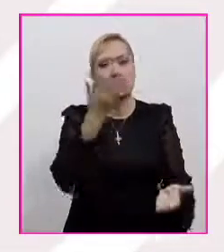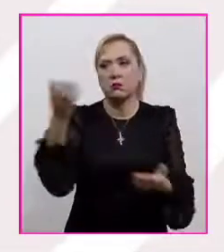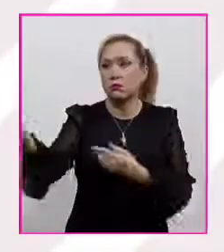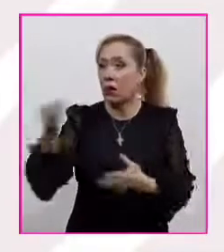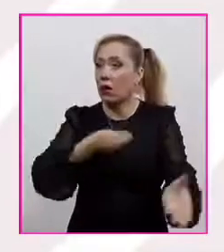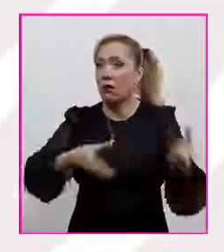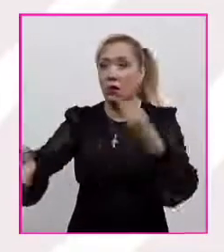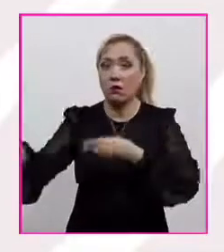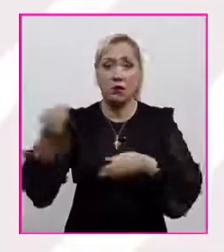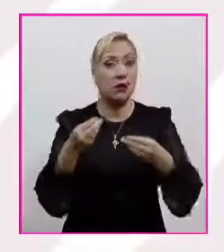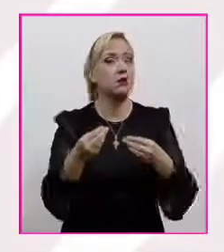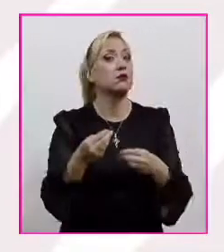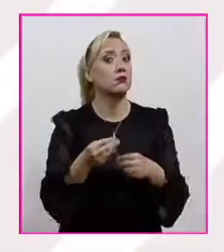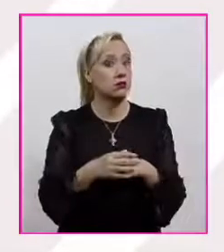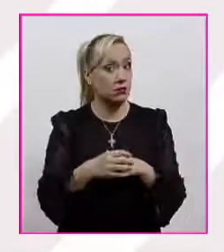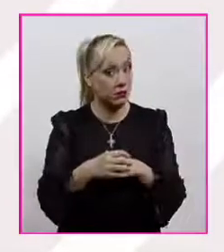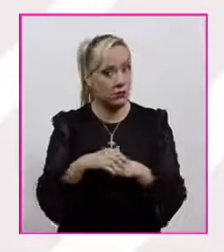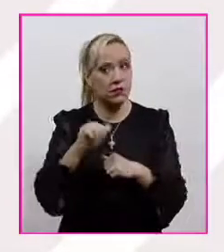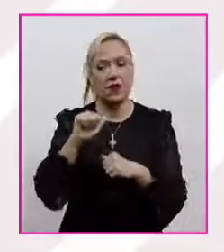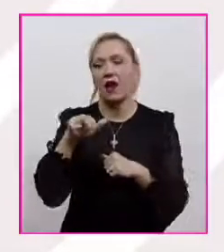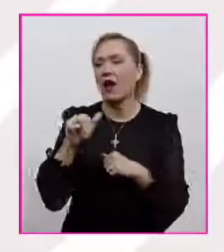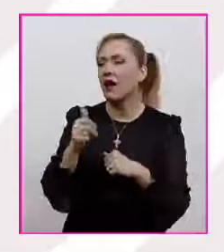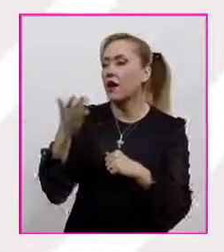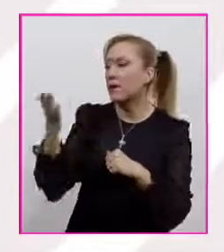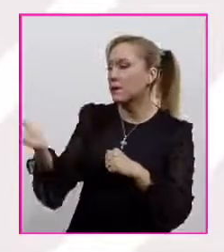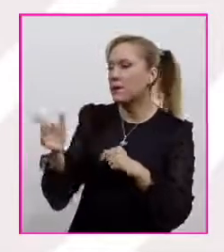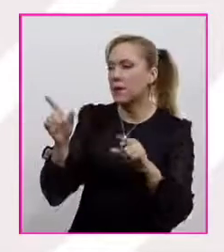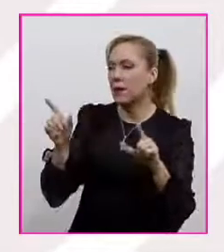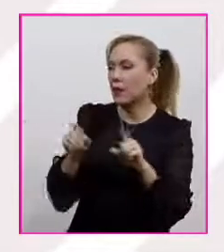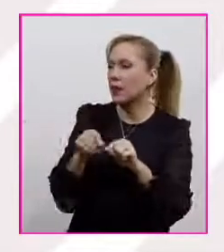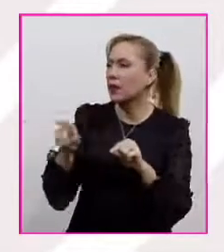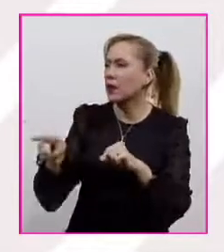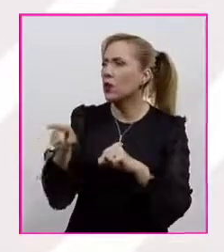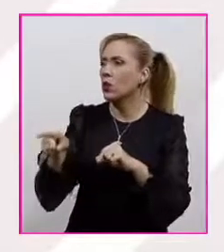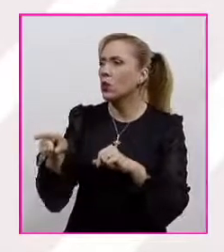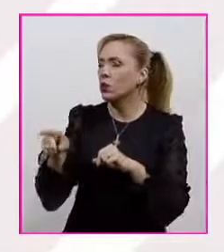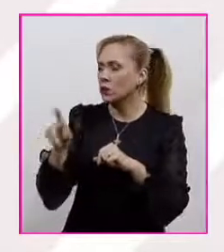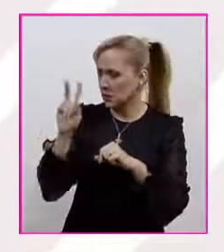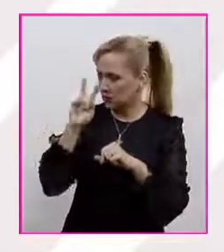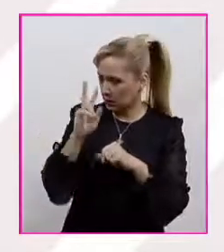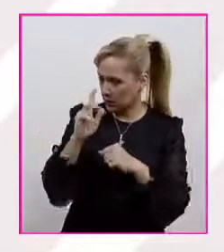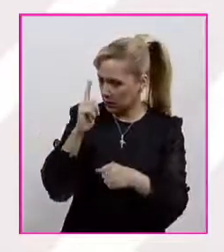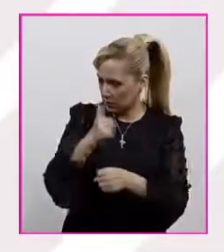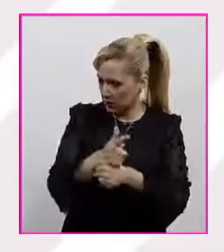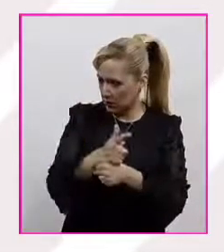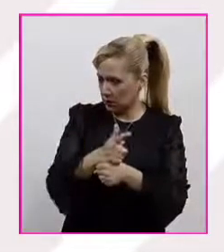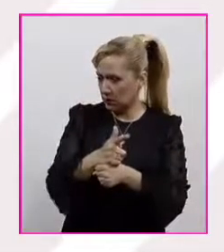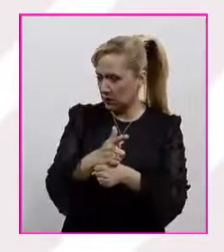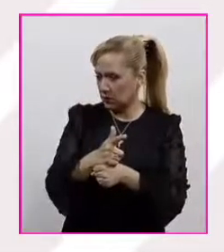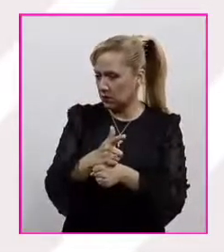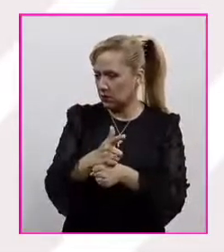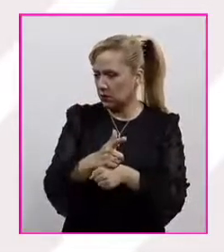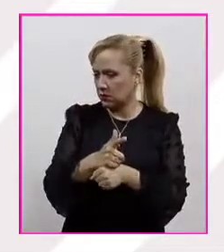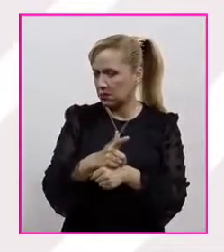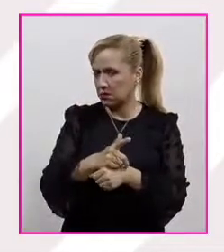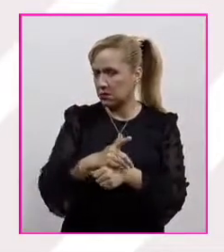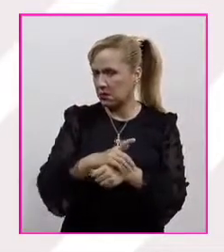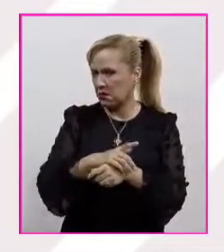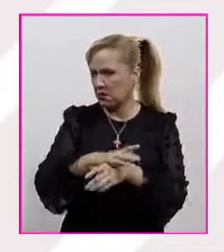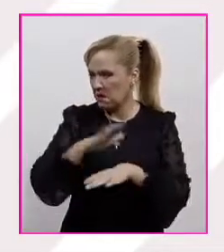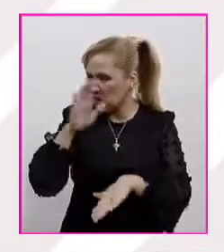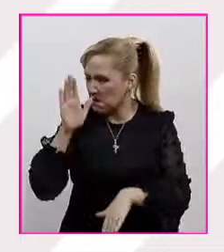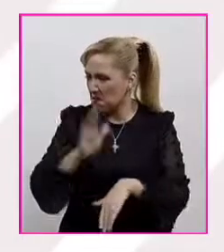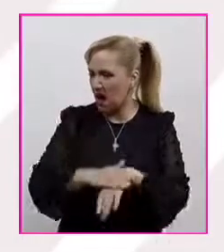de manera breve, Ana, justo, ¿encontraron ustedes que hubiera un sesgo más grande